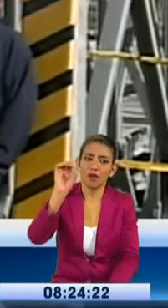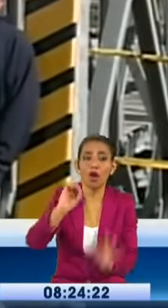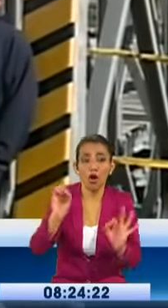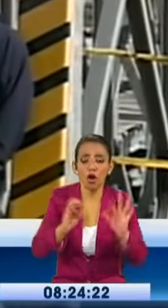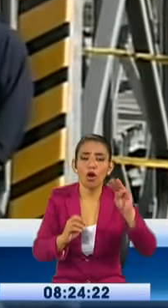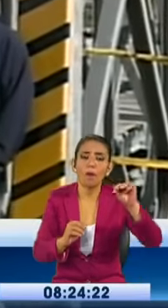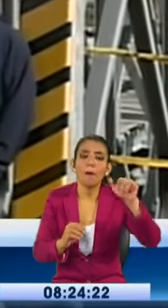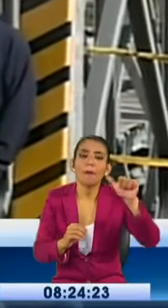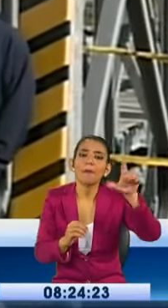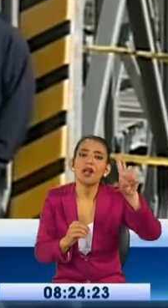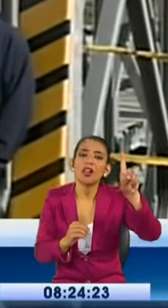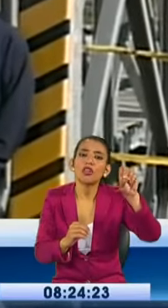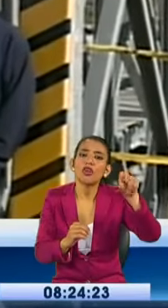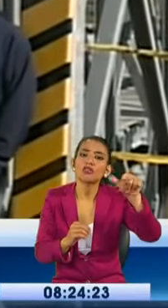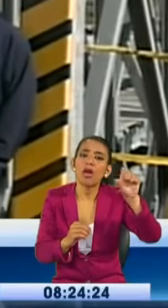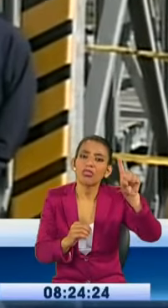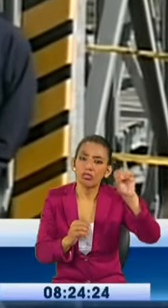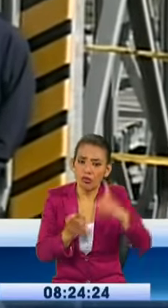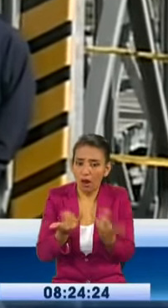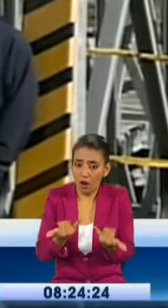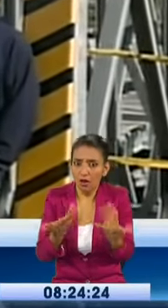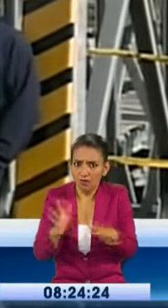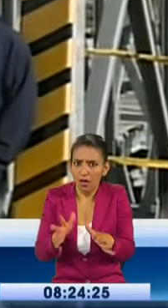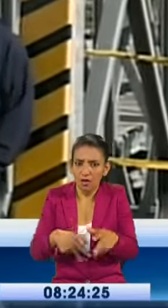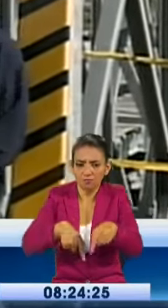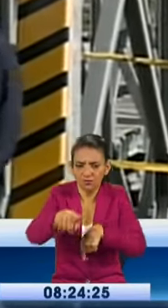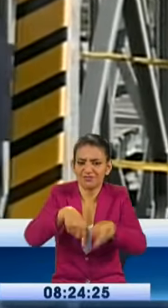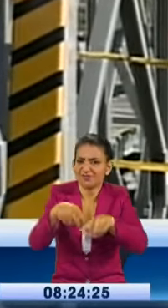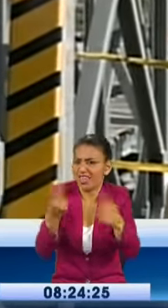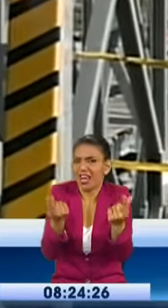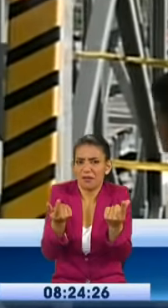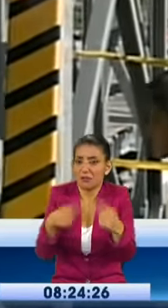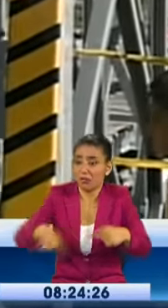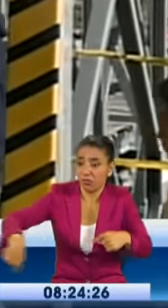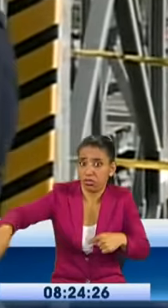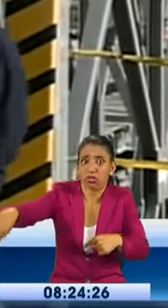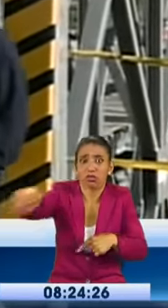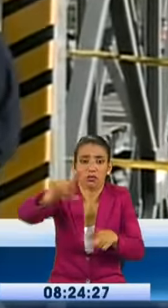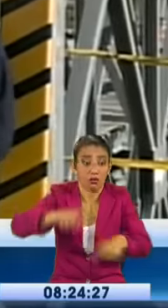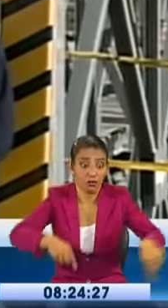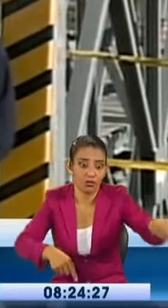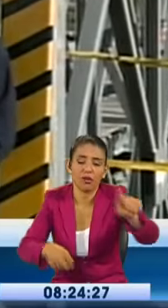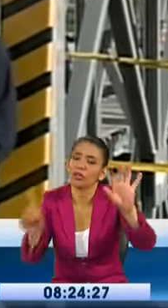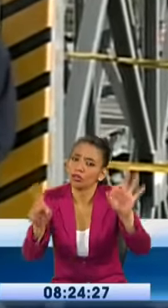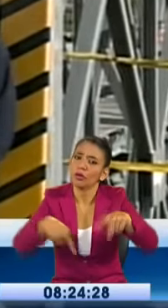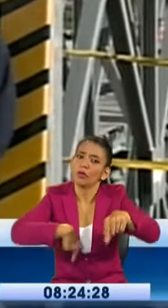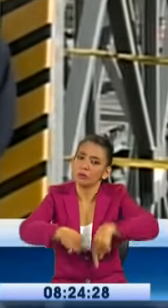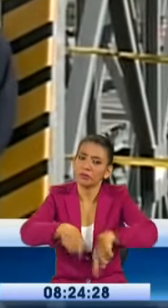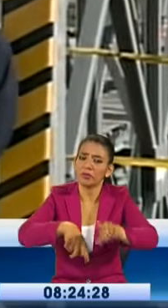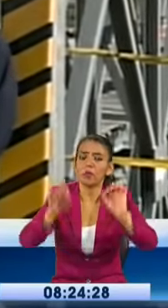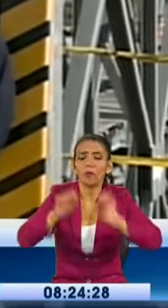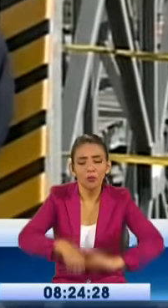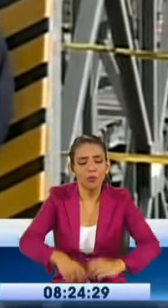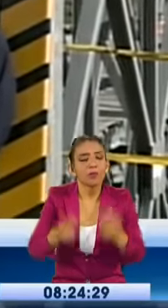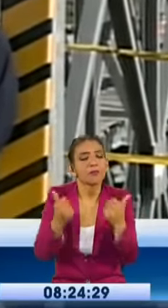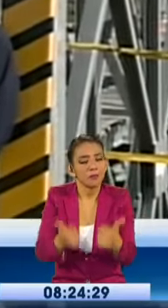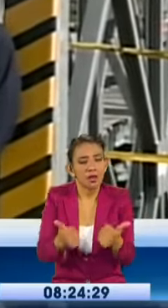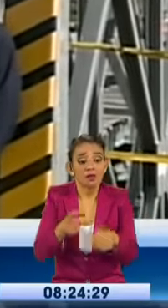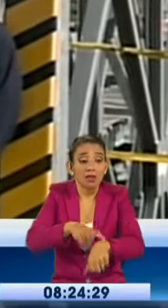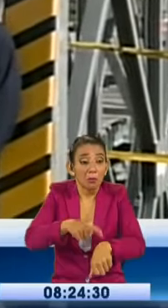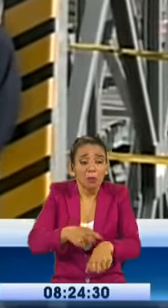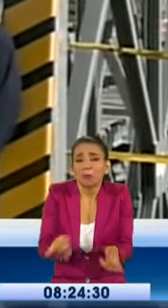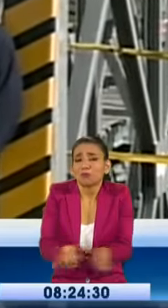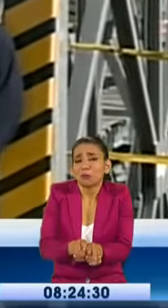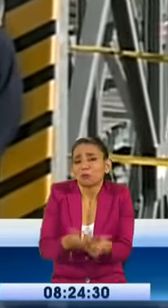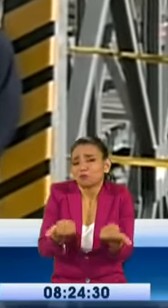y ahora logran una comunicación transversal, longitudinal, que les permite fluir adecuadamente y reducir sus tiempos de